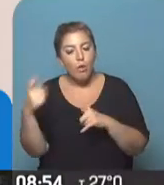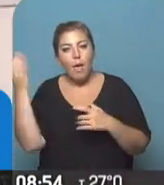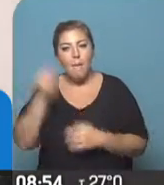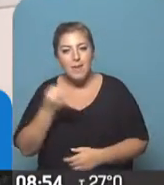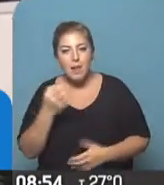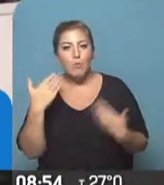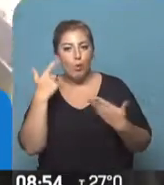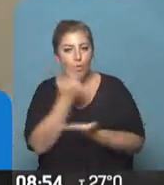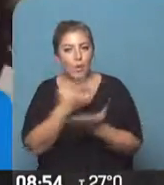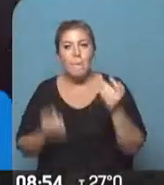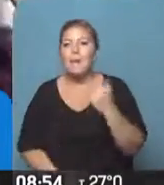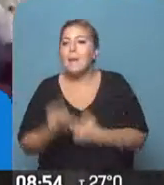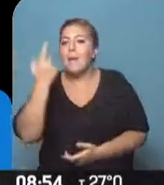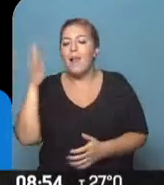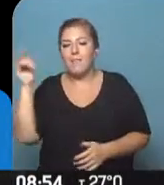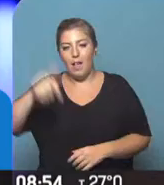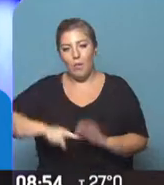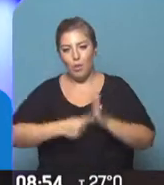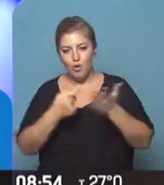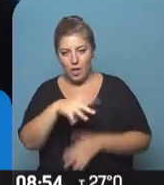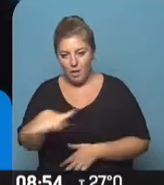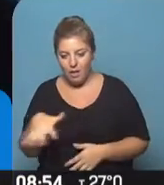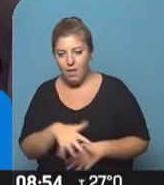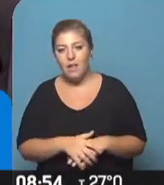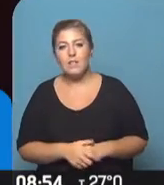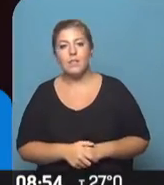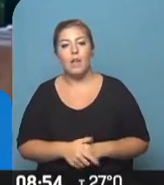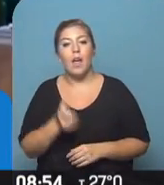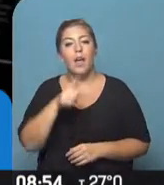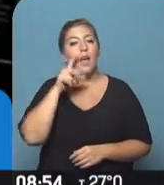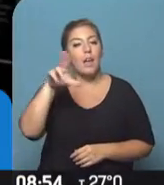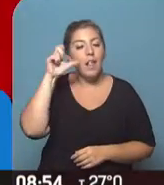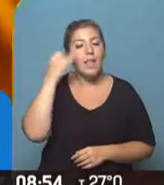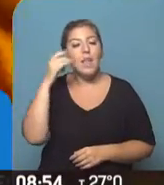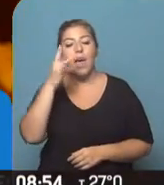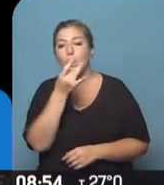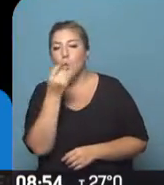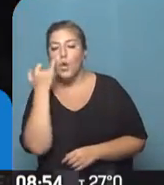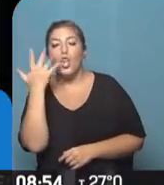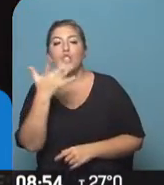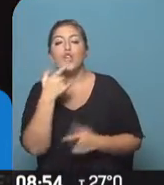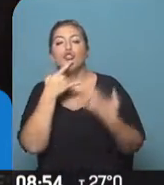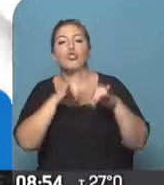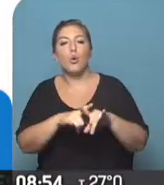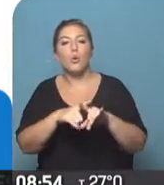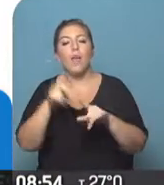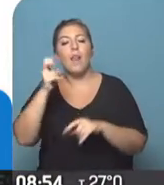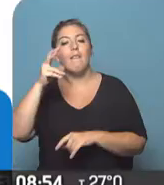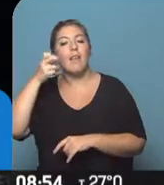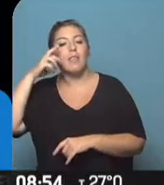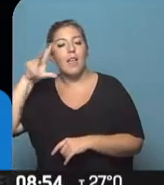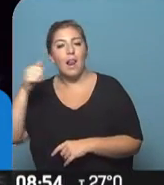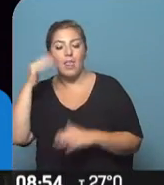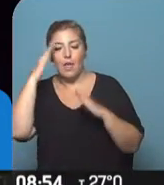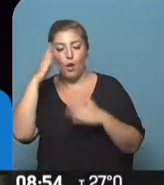la que pudo estrenar acá en Buenos Aires, Aire y Azul. O los 5 conciertos de Horacio Lavandera dedicados a